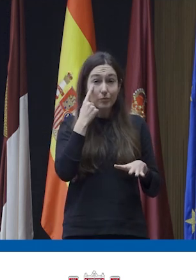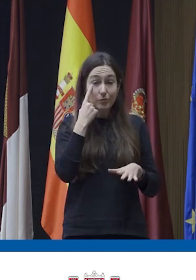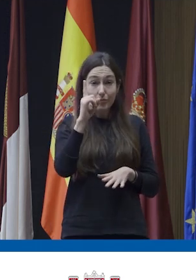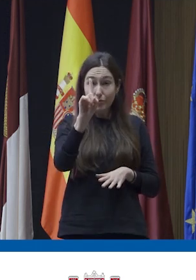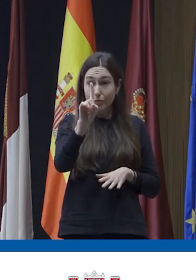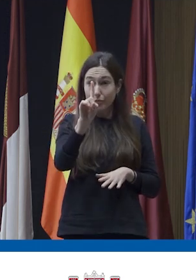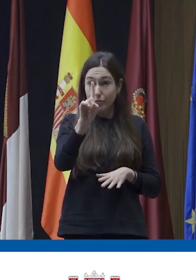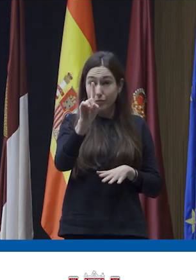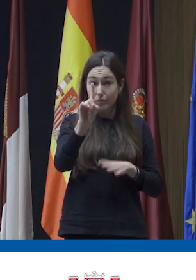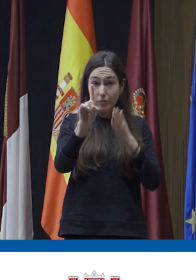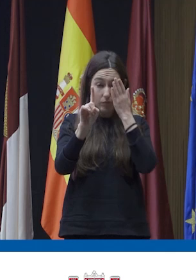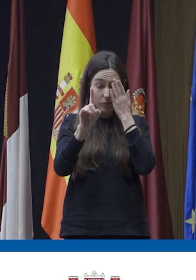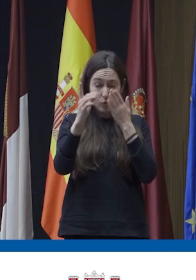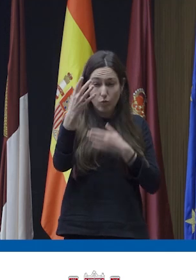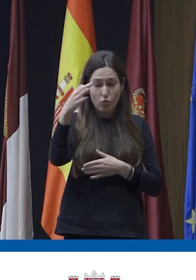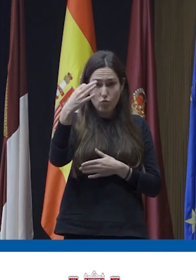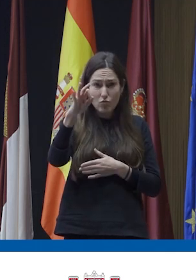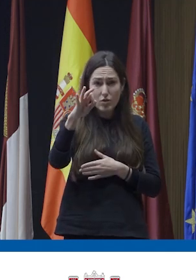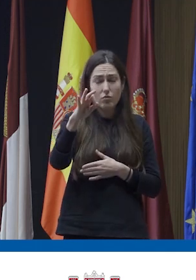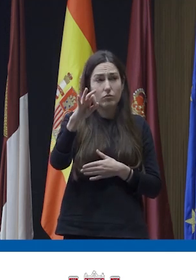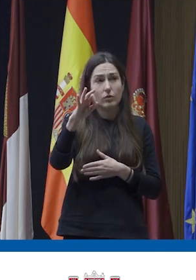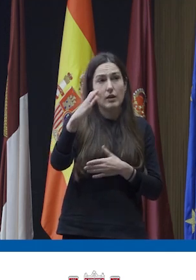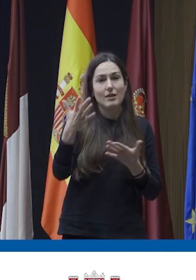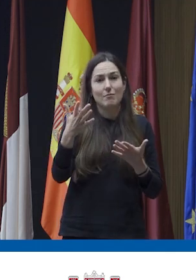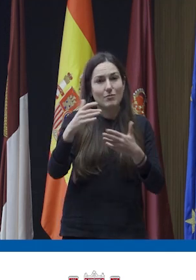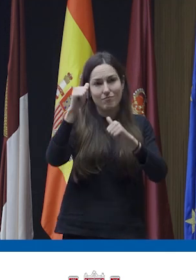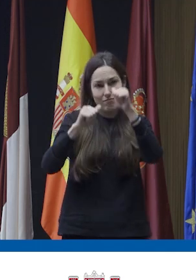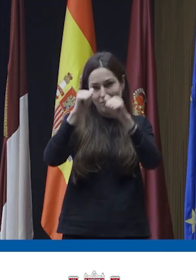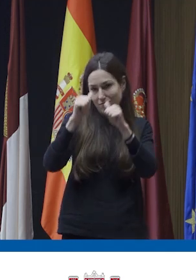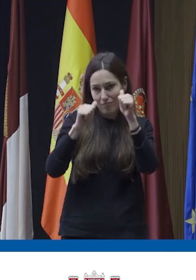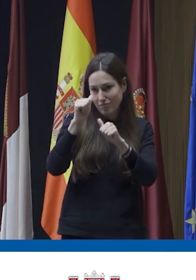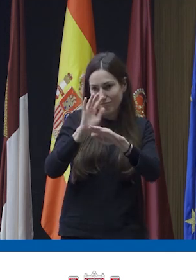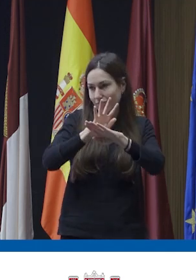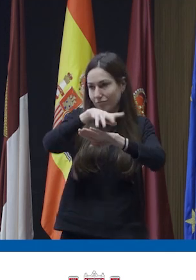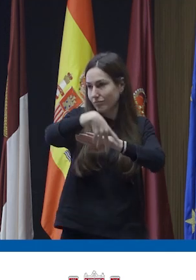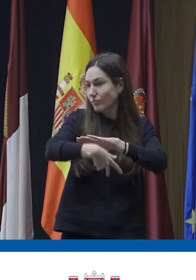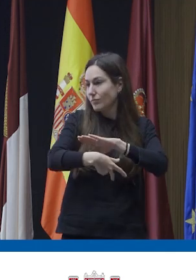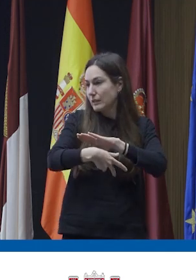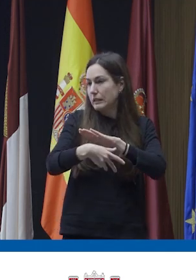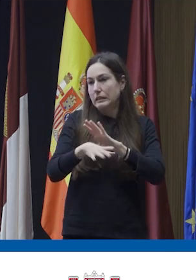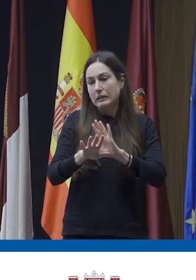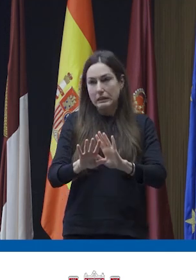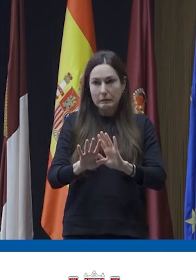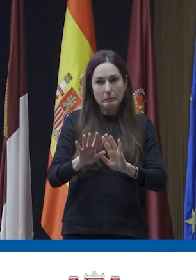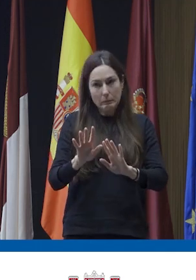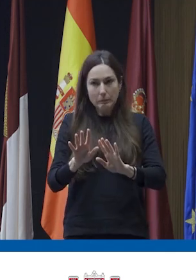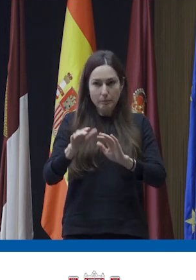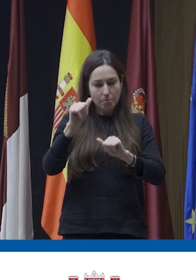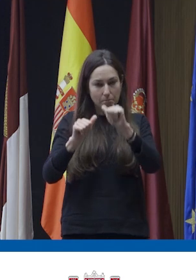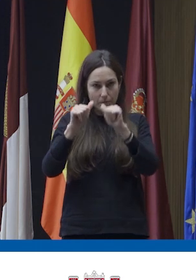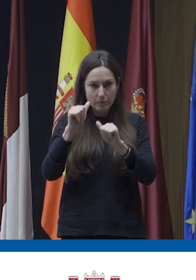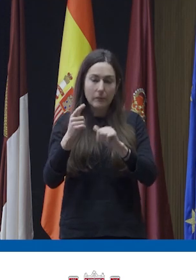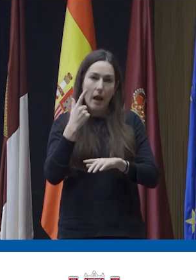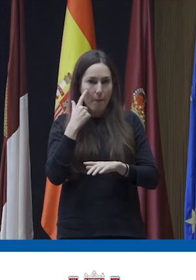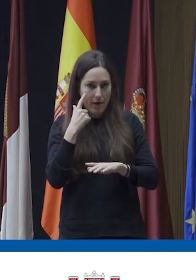nosotros llamamos un ojo único, pues en estos casos la cirugía de catarata, pues la actitud debe ser un poquito más conservadora teniendo en cuenta los riesgos